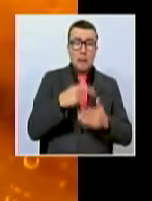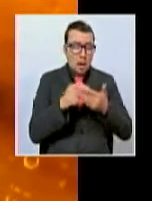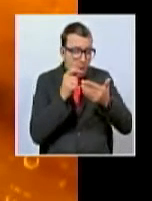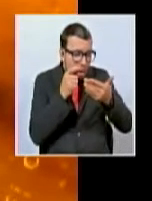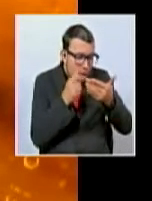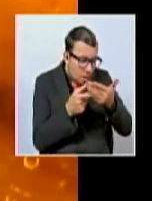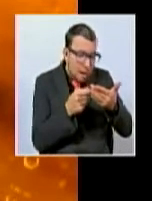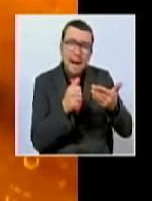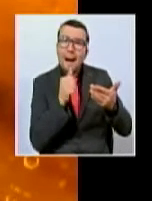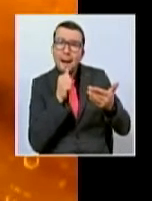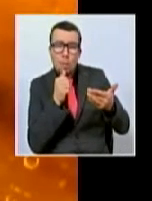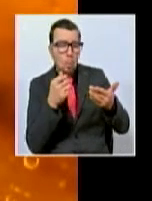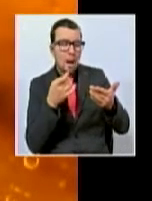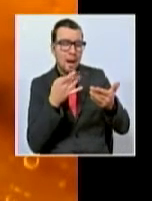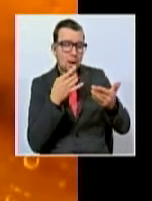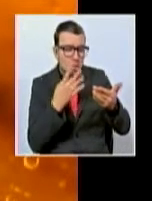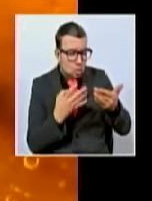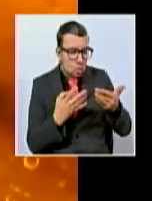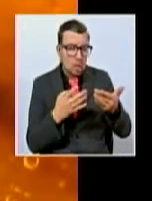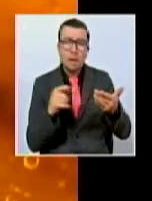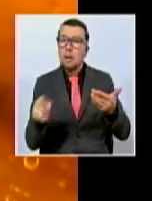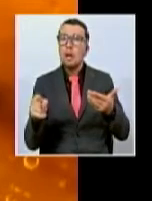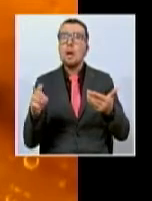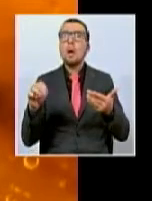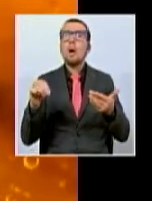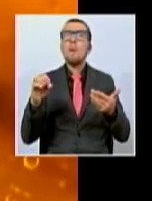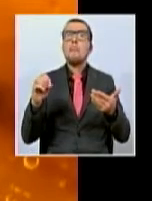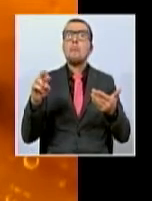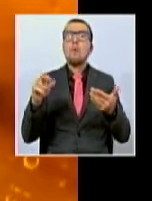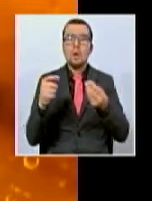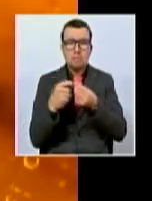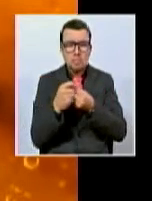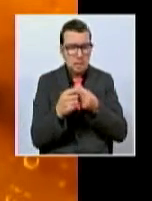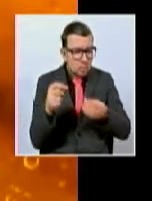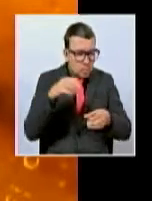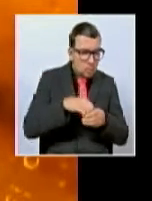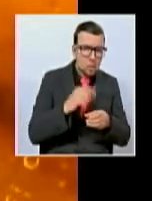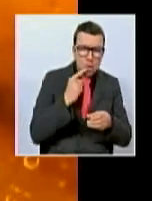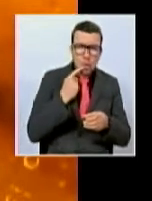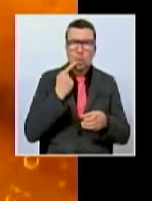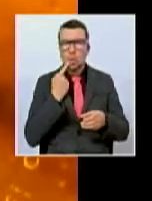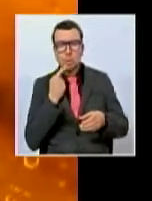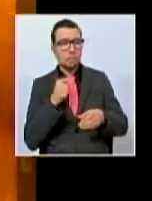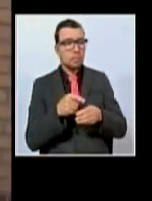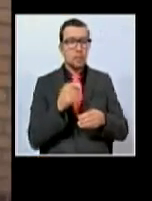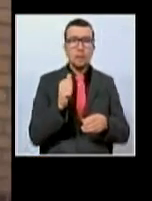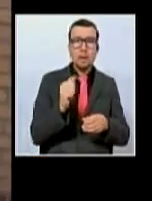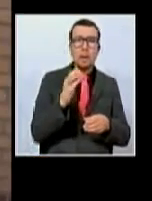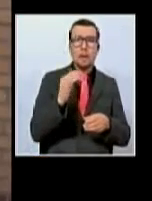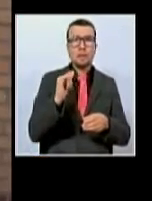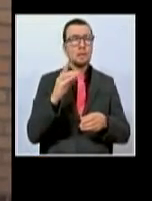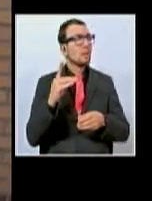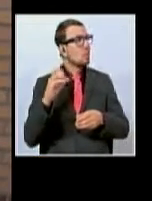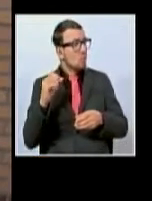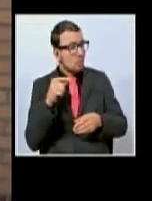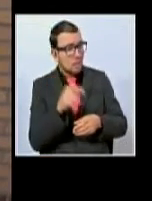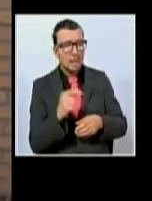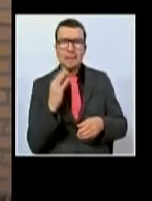agua, azúcar, pulpa de mora, acidificante, ácido cítrico de 330,